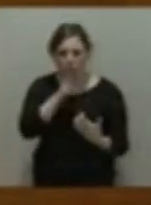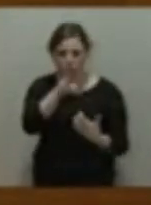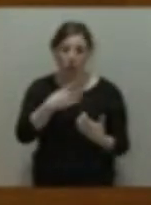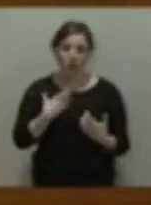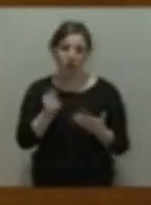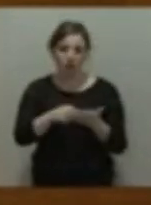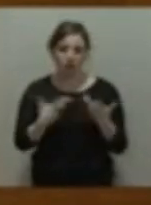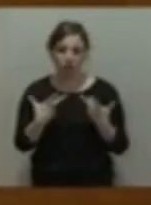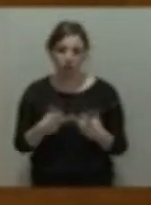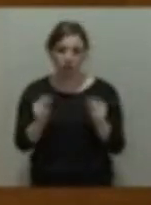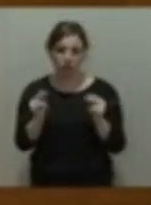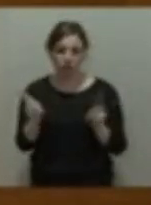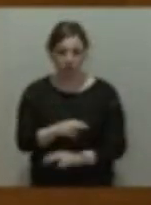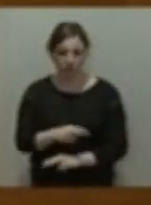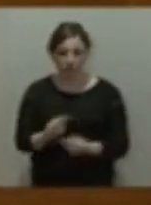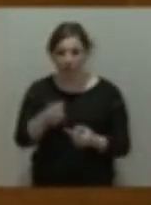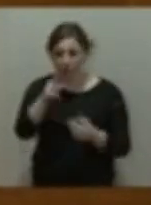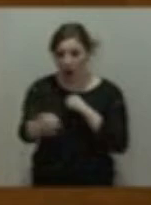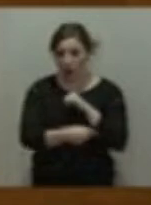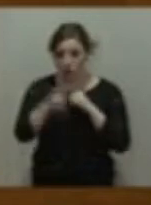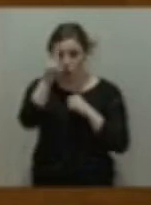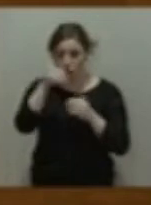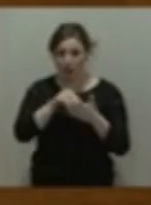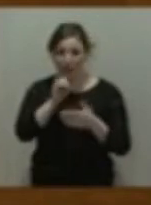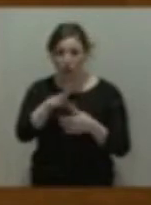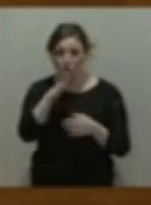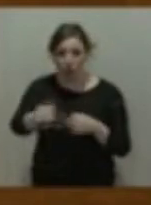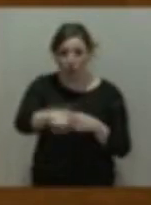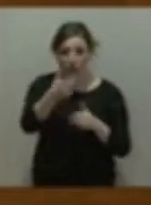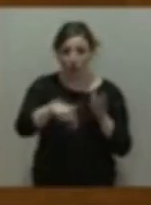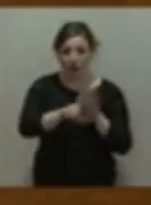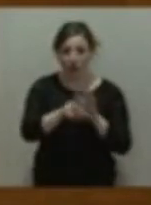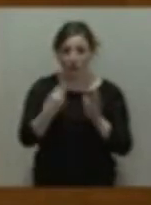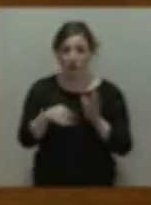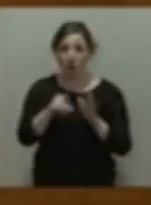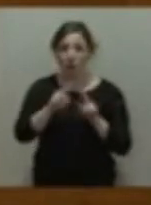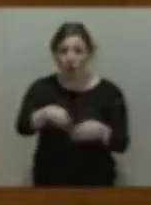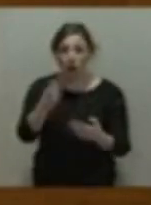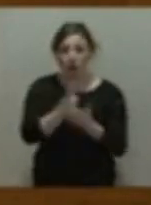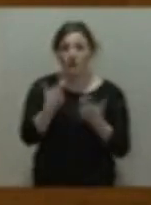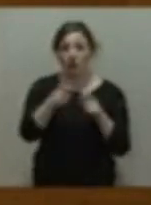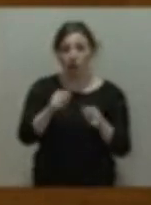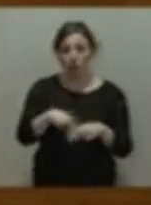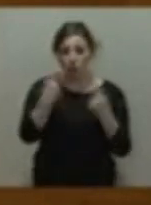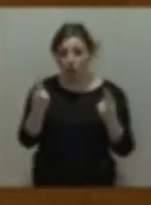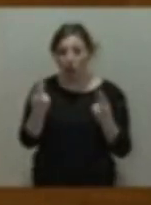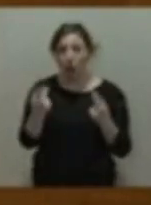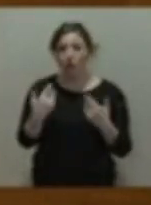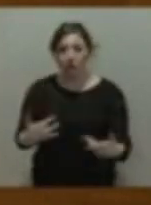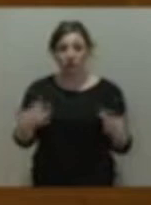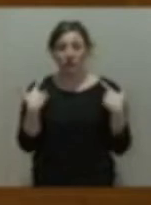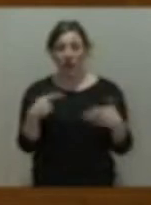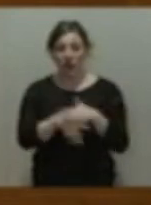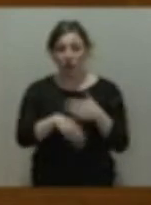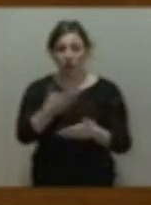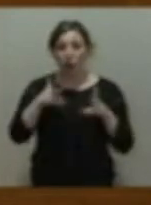contrato. En agosto de 2014, tras la aprobación de la Ley de Reestructuración del Sector Público, se hizo cargo de la gestión